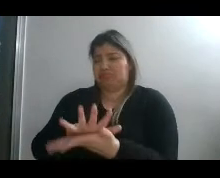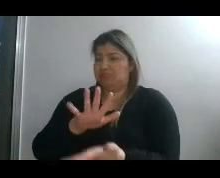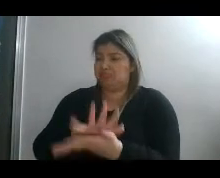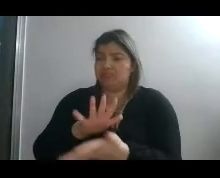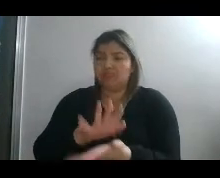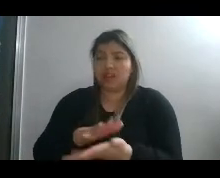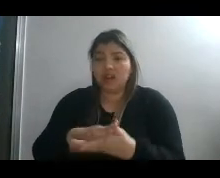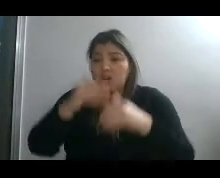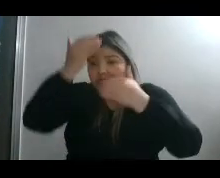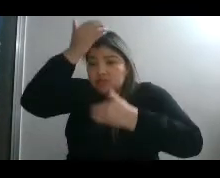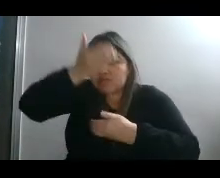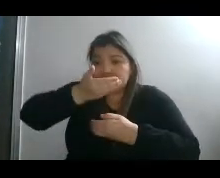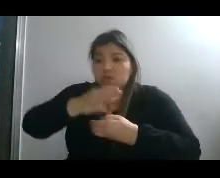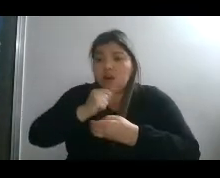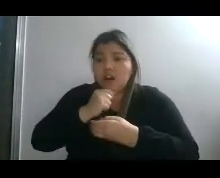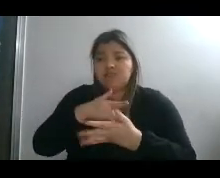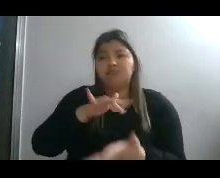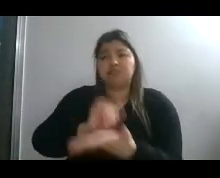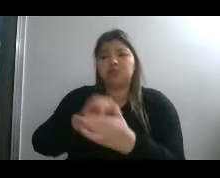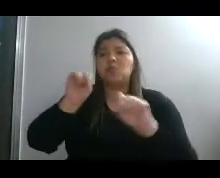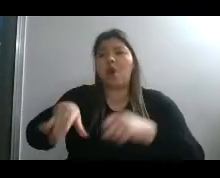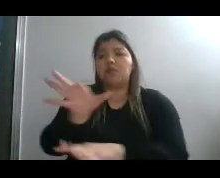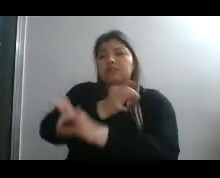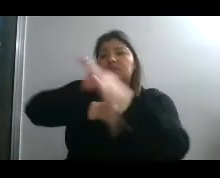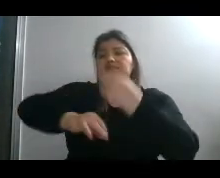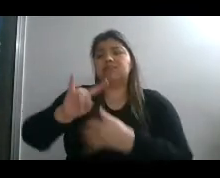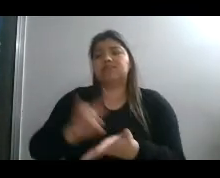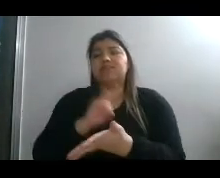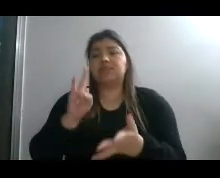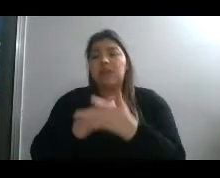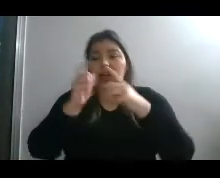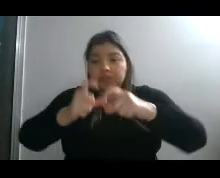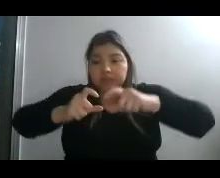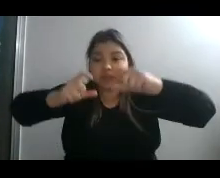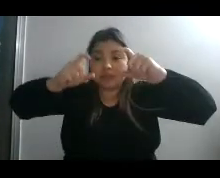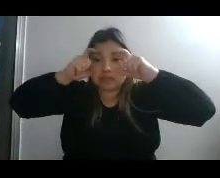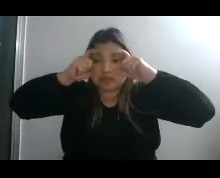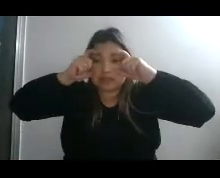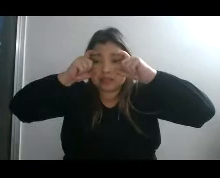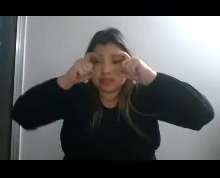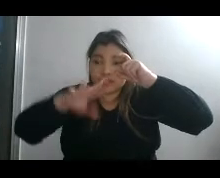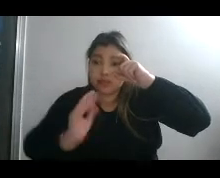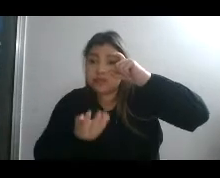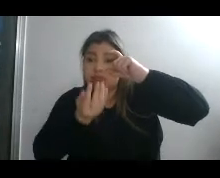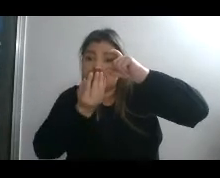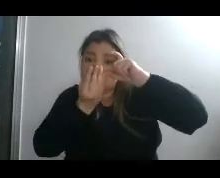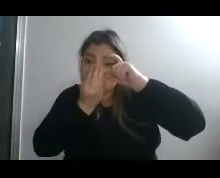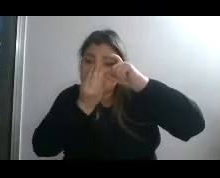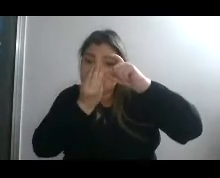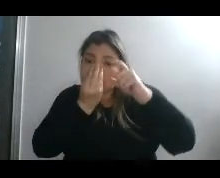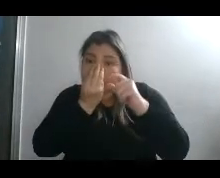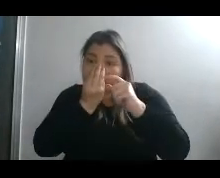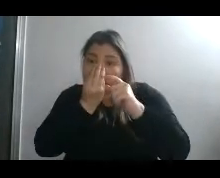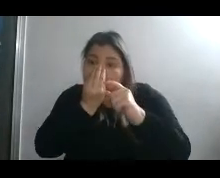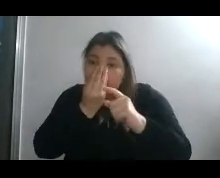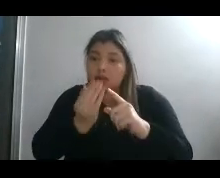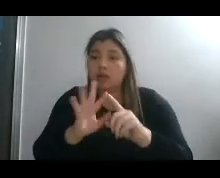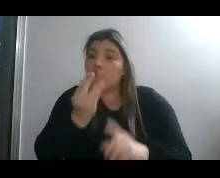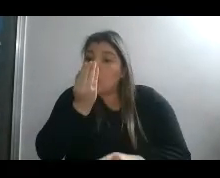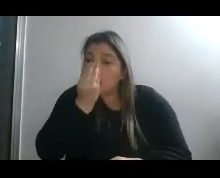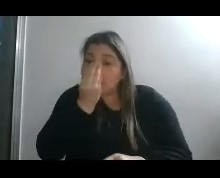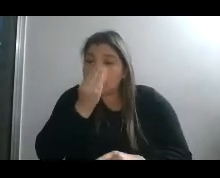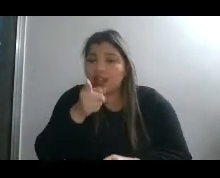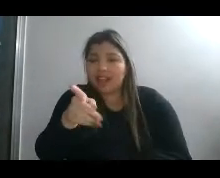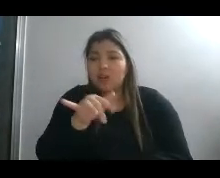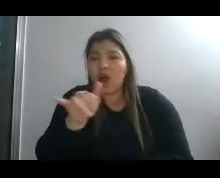de seguridad, y sobre la mascarilla N95 el trabajador se debe poner una mascarilla